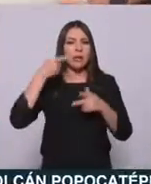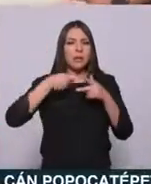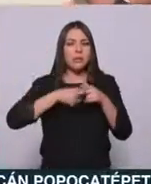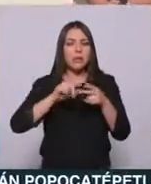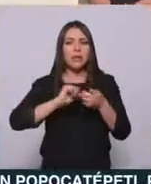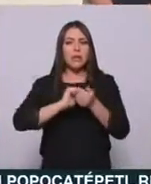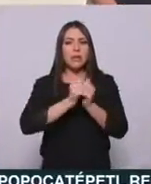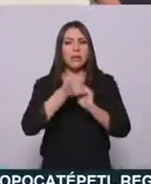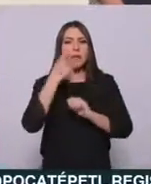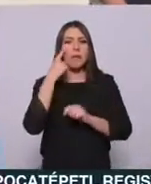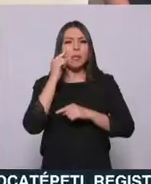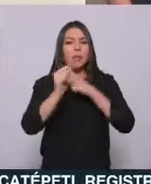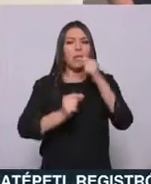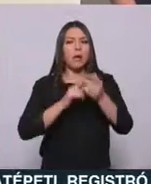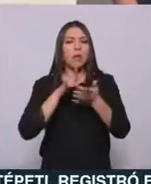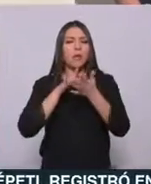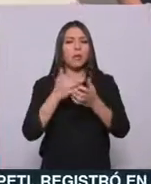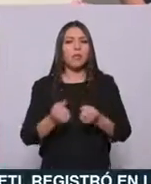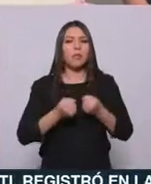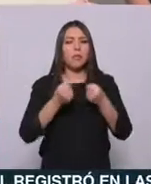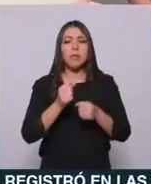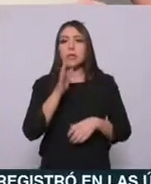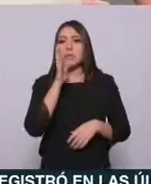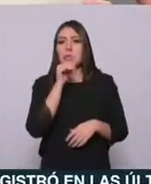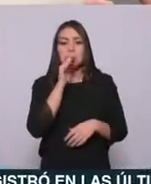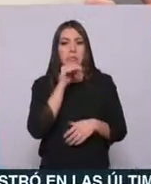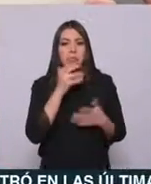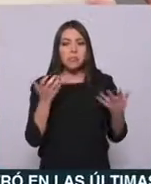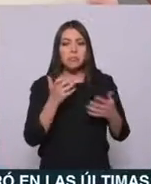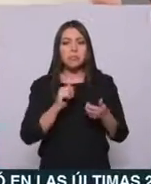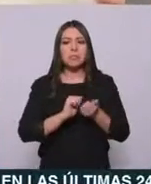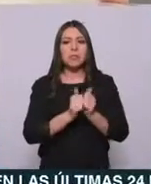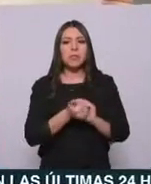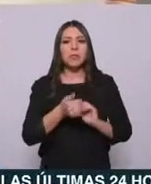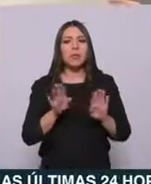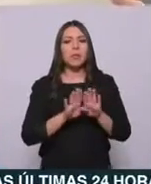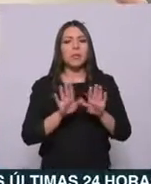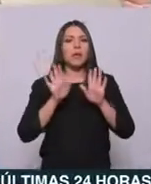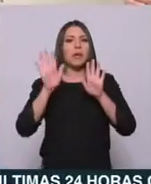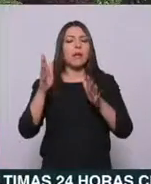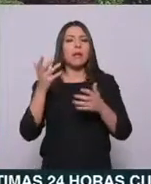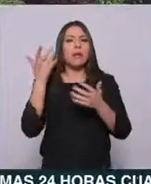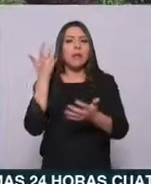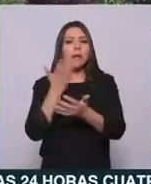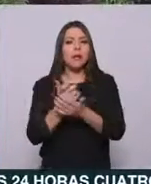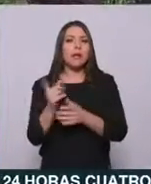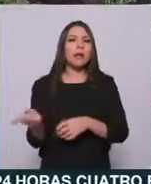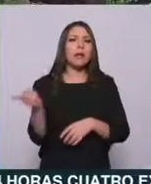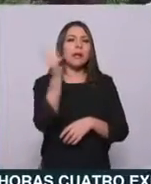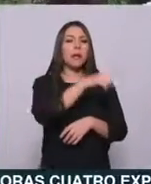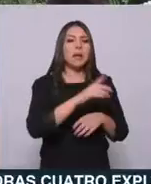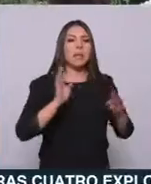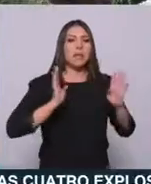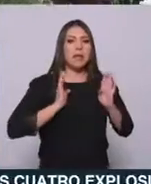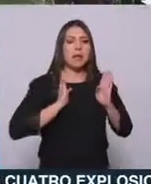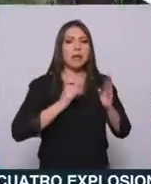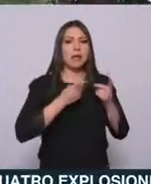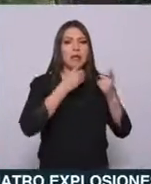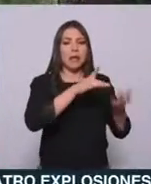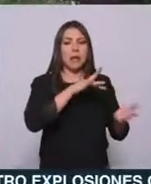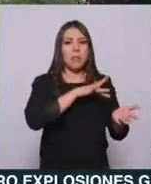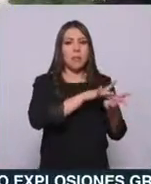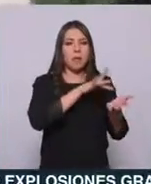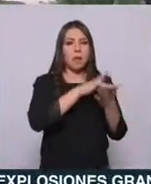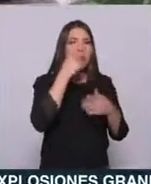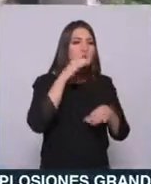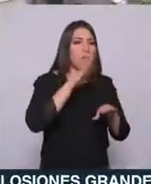consolidación, de fortalecimiento, no se llevó a cabo, se descansó, digamos, en las Fuerzas Armadas para llevar a cabo toda la labor de